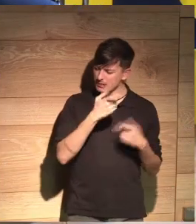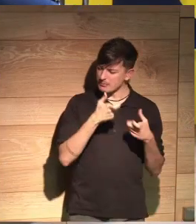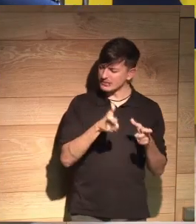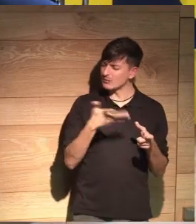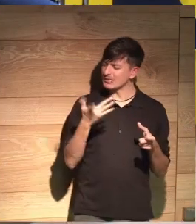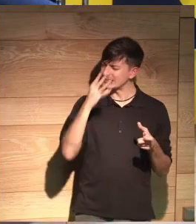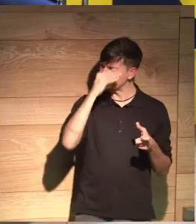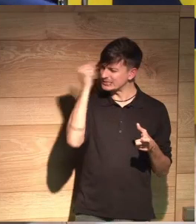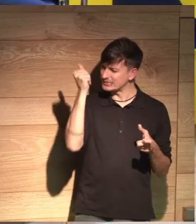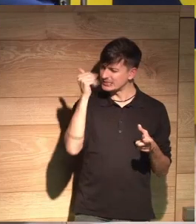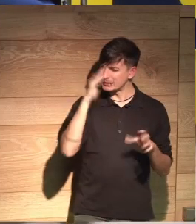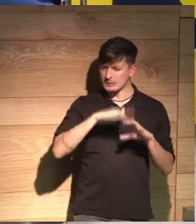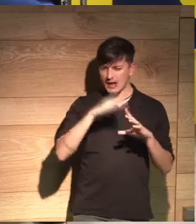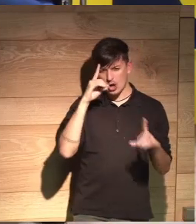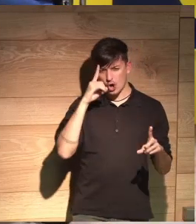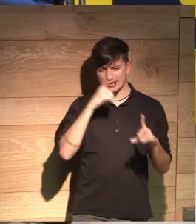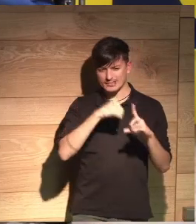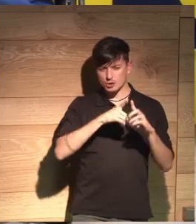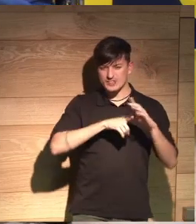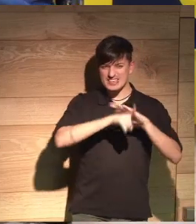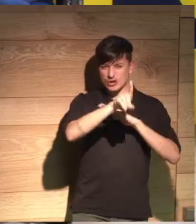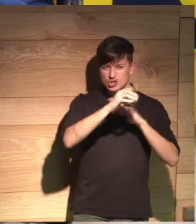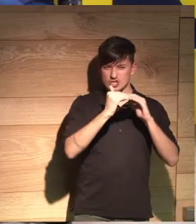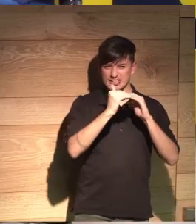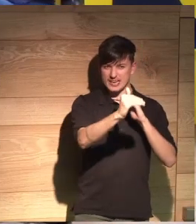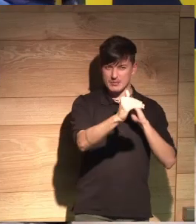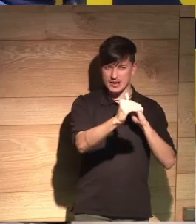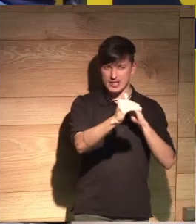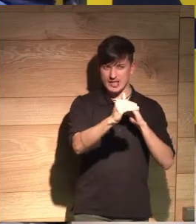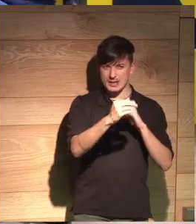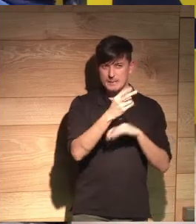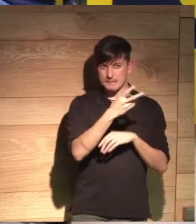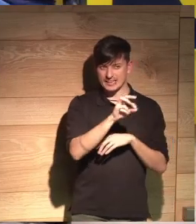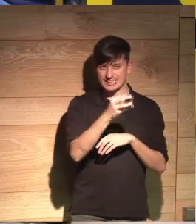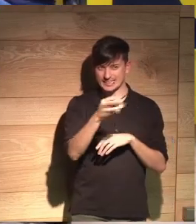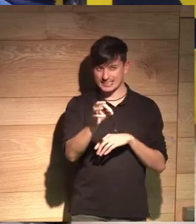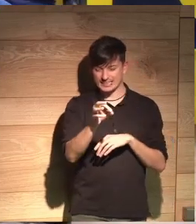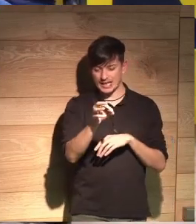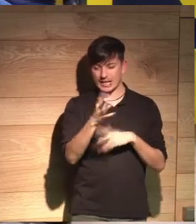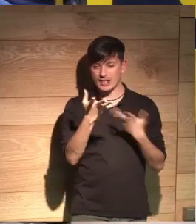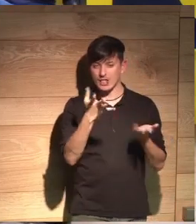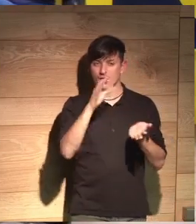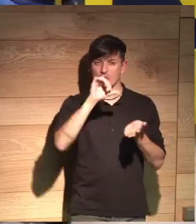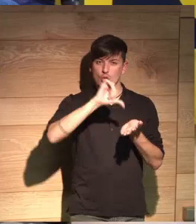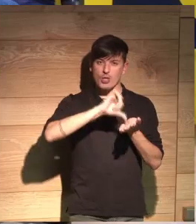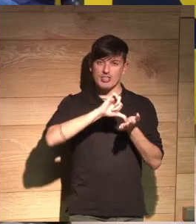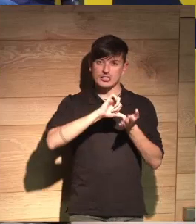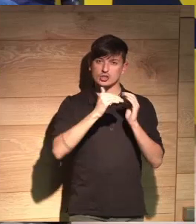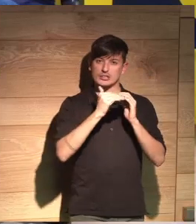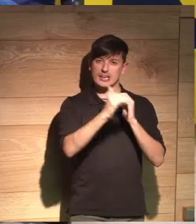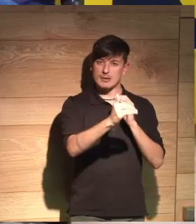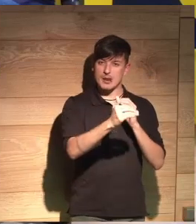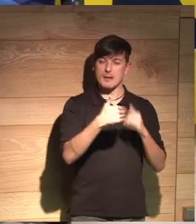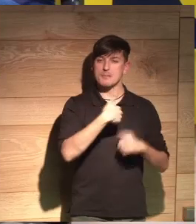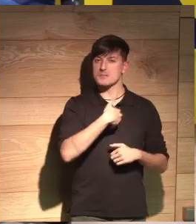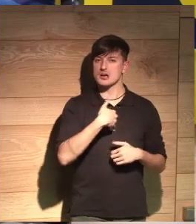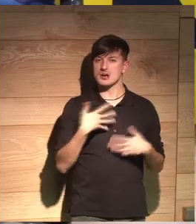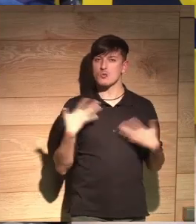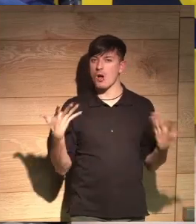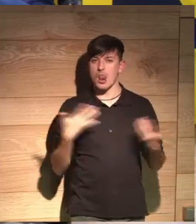para los objetivos de desarrollo sostenible 20 en realidad es las de la sociedades sostenibles que papel de jane en